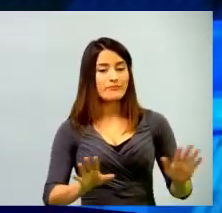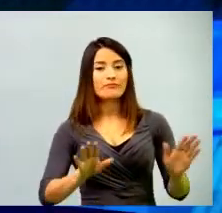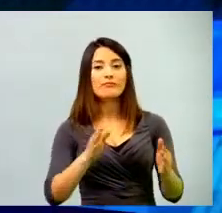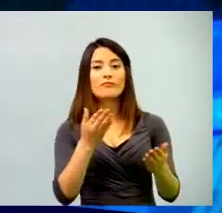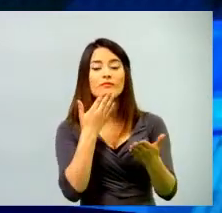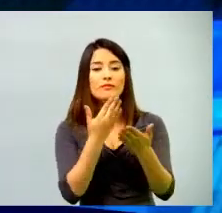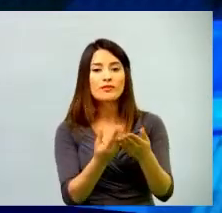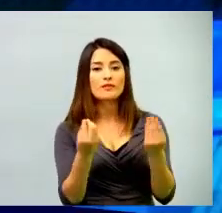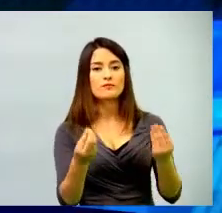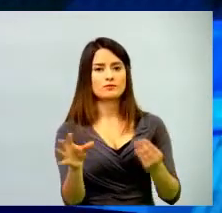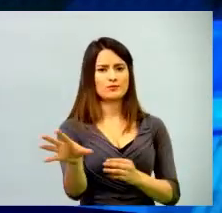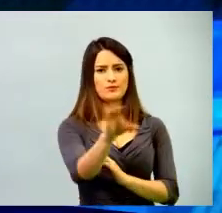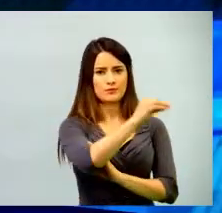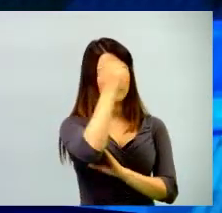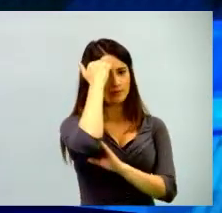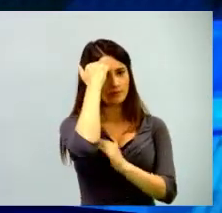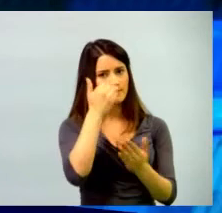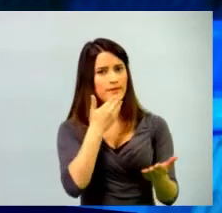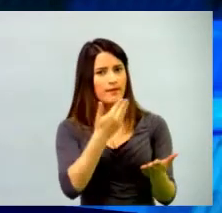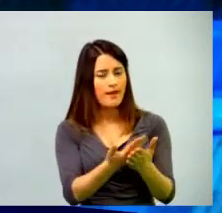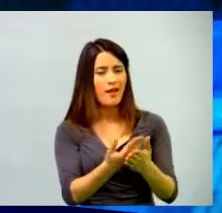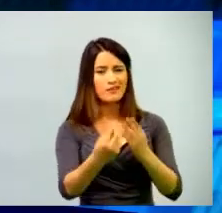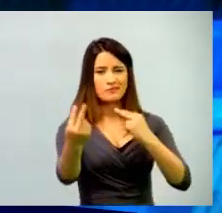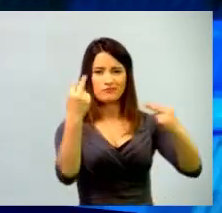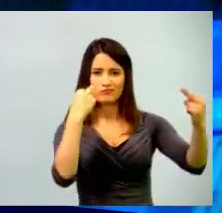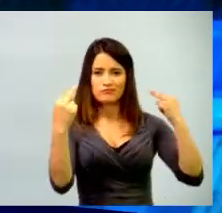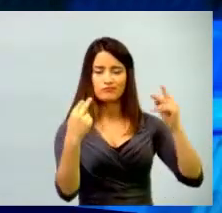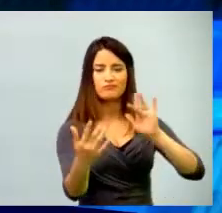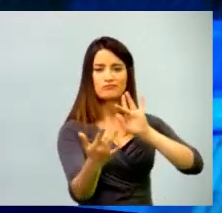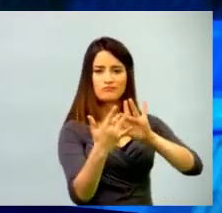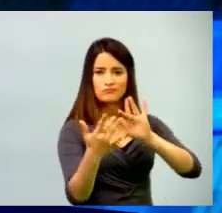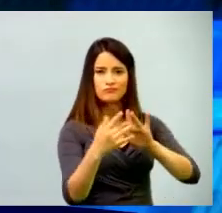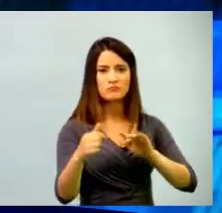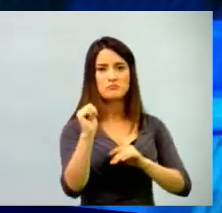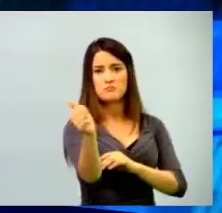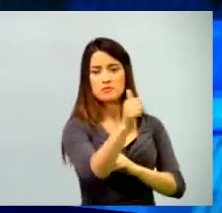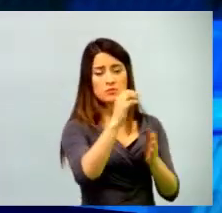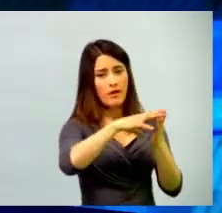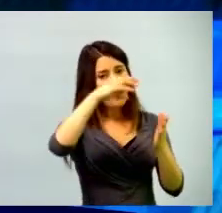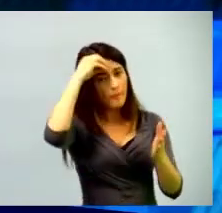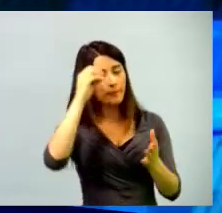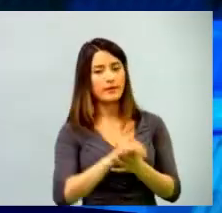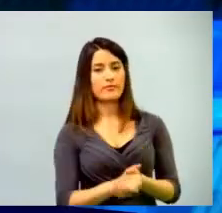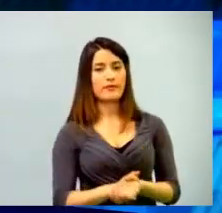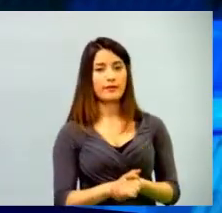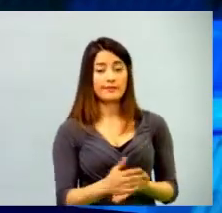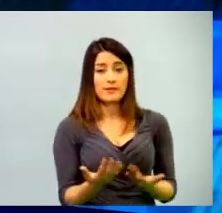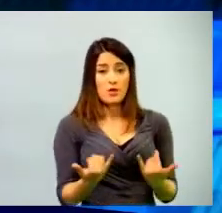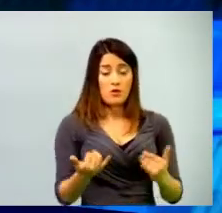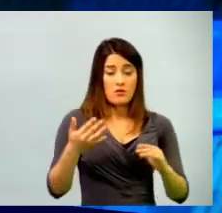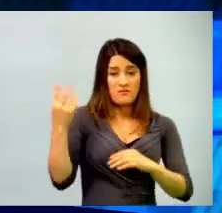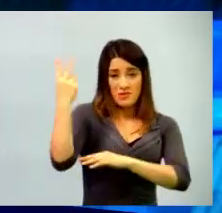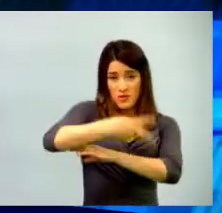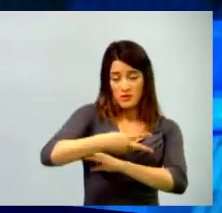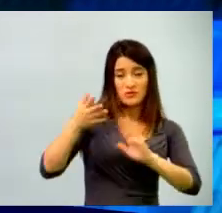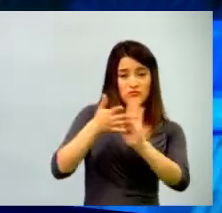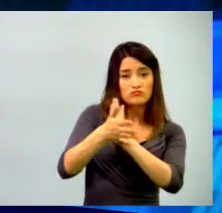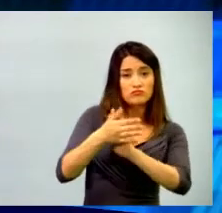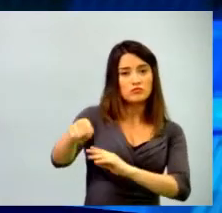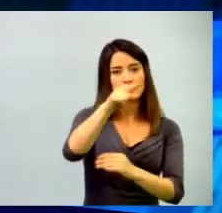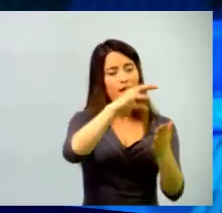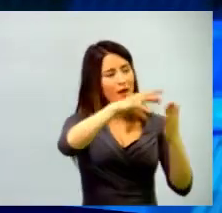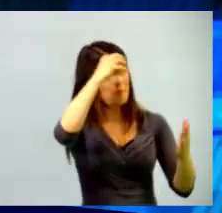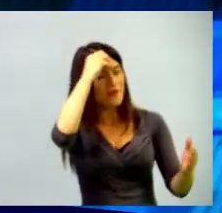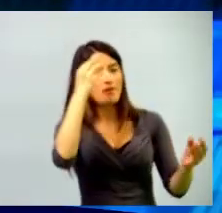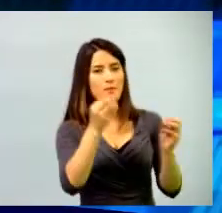gracias, queridos profesores, por su audiencia, por el aprendizaje. Esperamos que hayan aprendido mucho, pero sobre todo que se